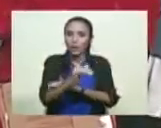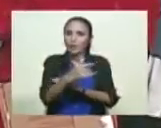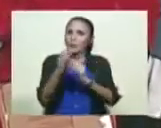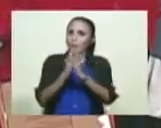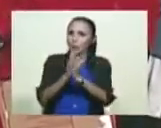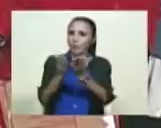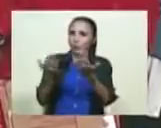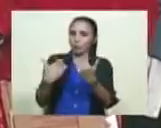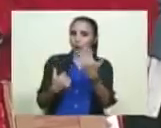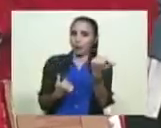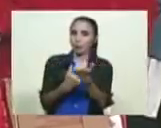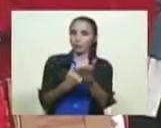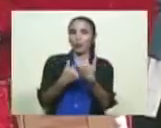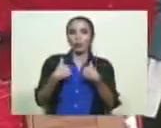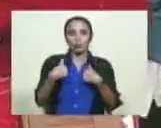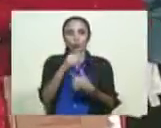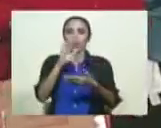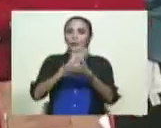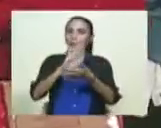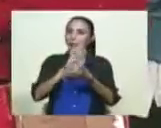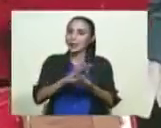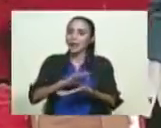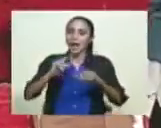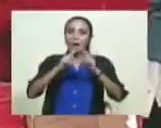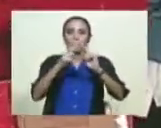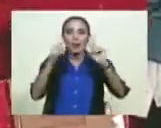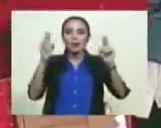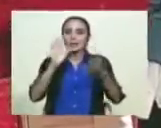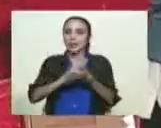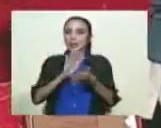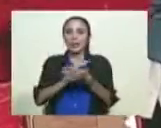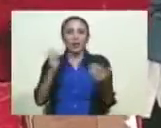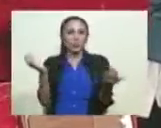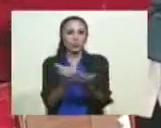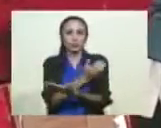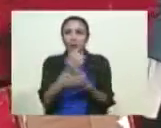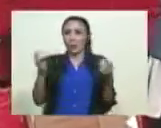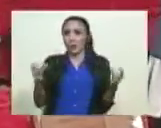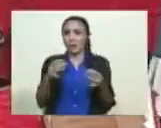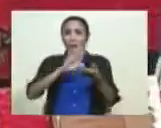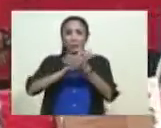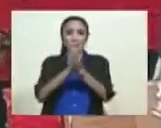les prometo que les voy a dar la paz y voy a derrotar la guarimba.